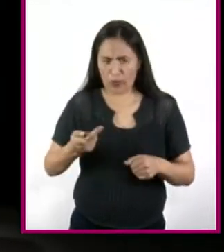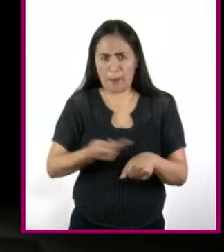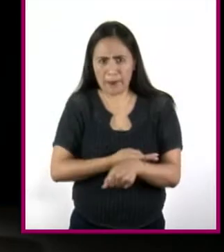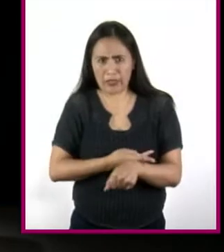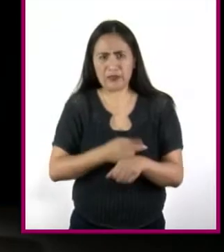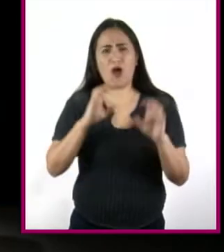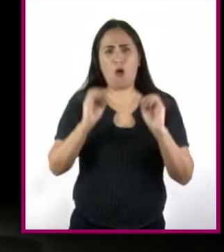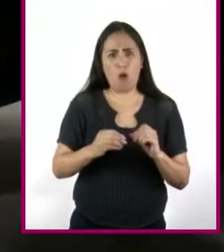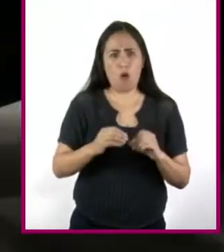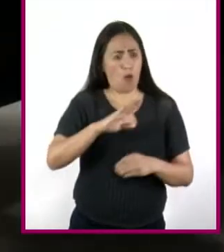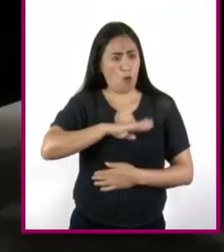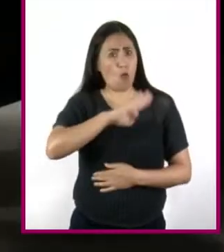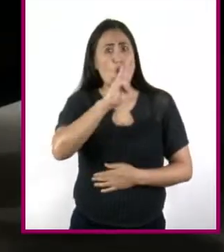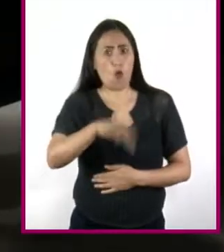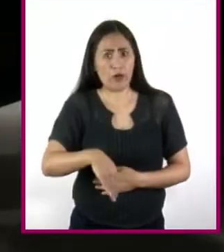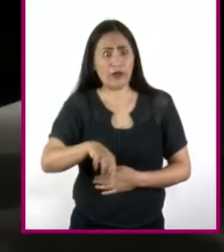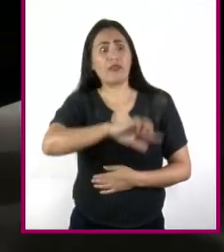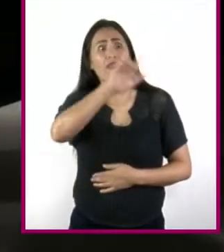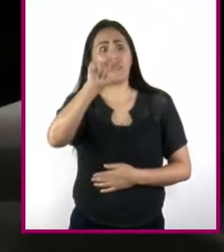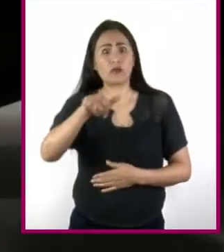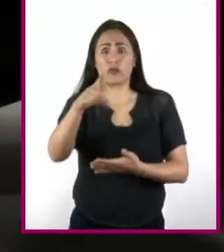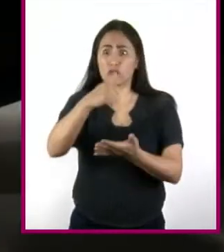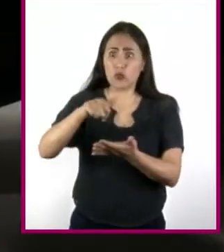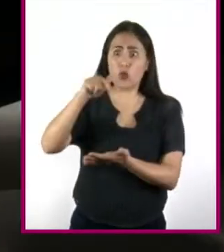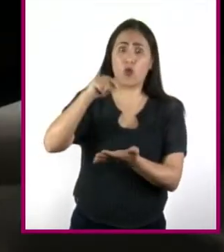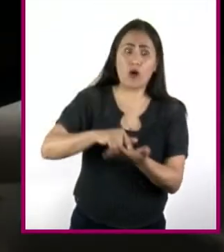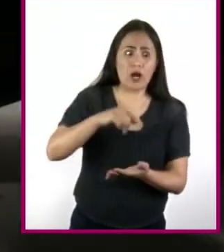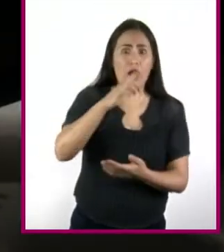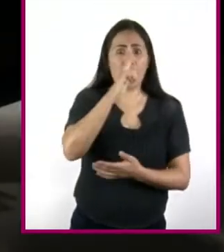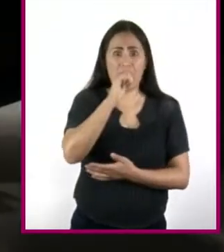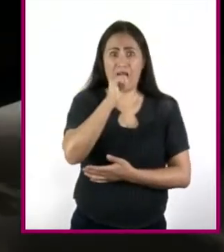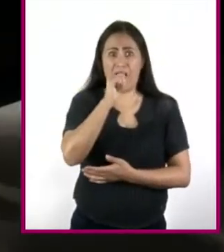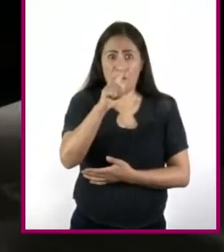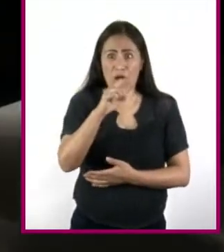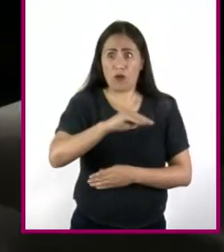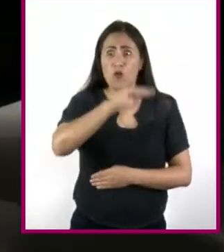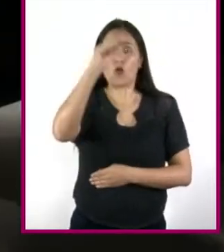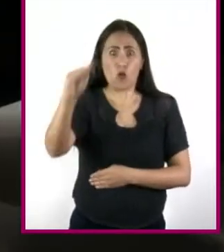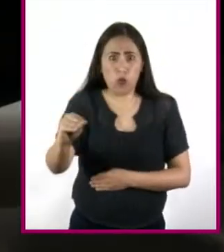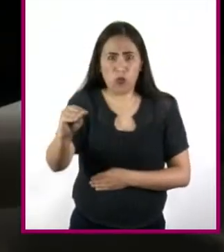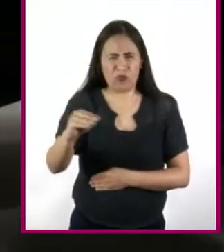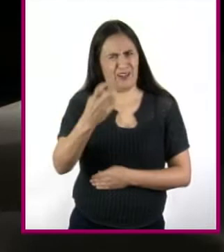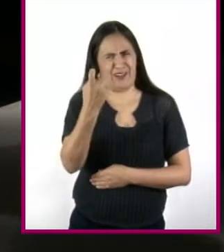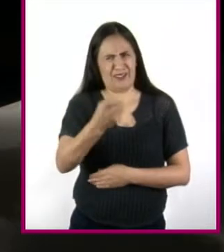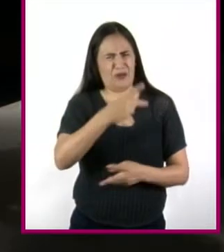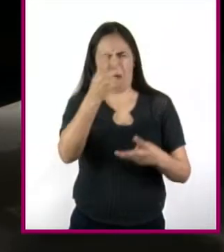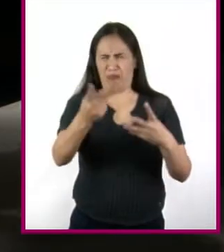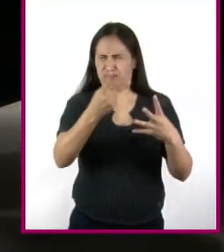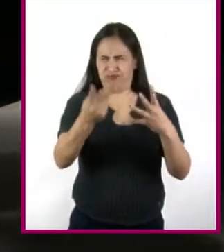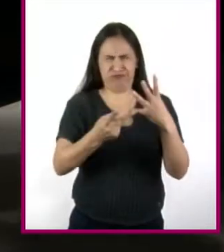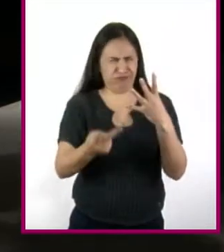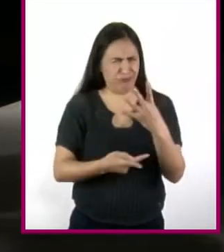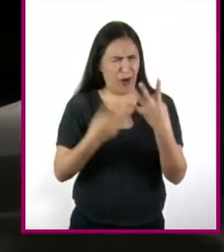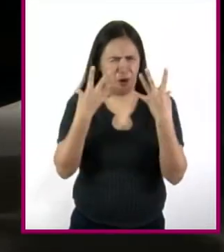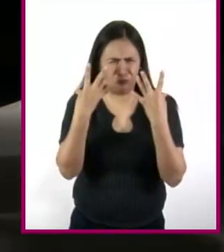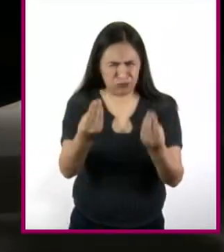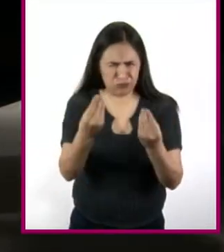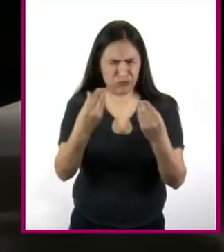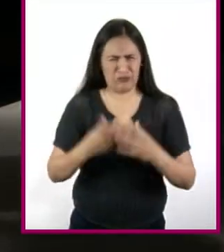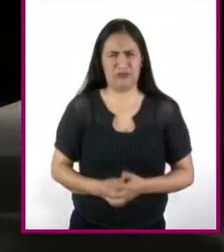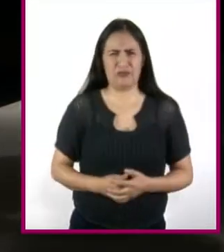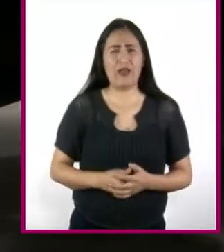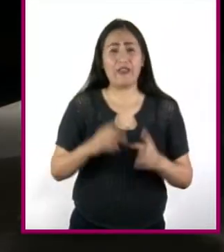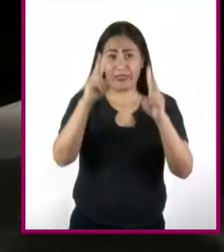muerte. Hay montones de respuestas a estas preguntas. Y es que la muerte es algo que ha intrigado a la